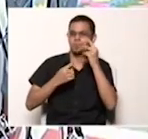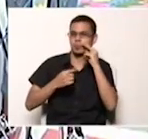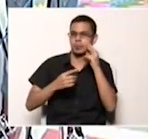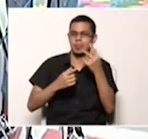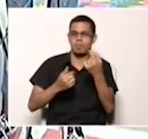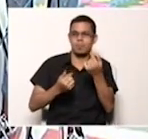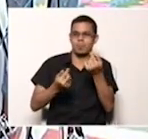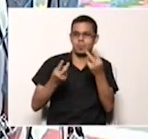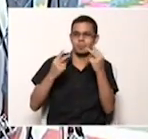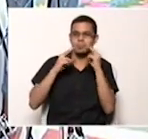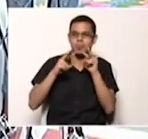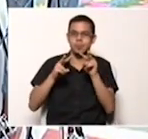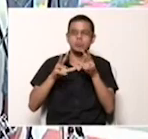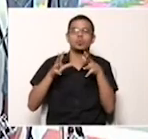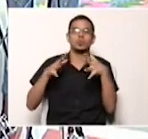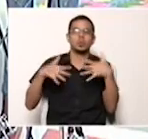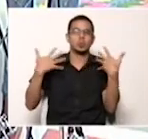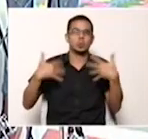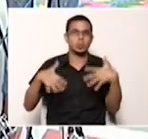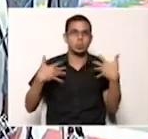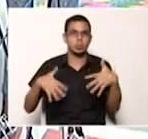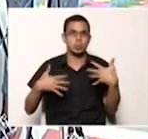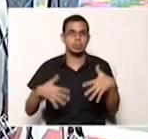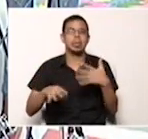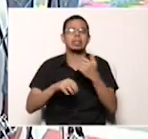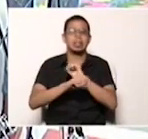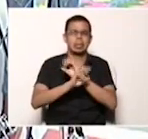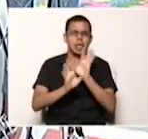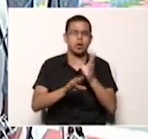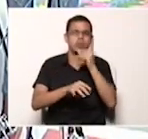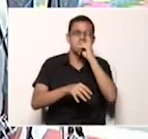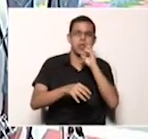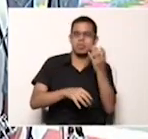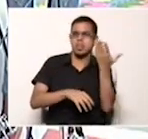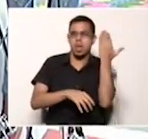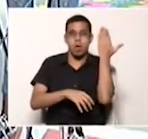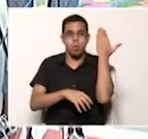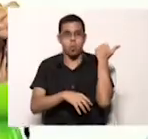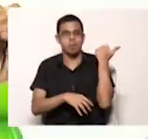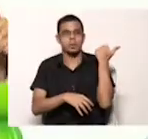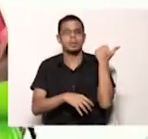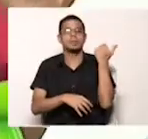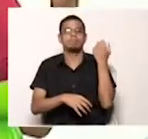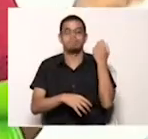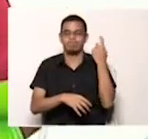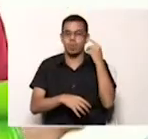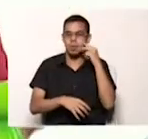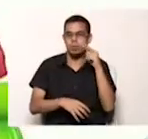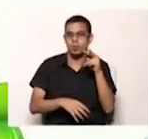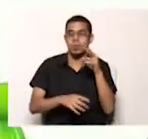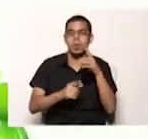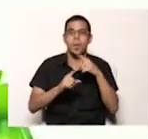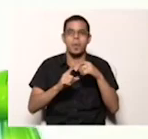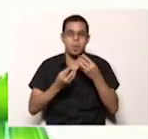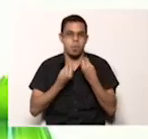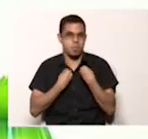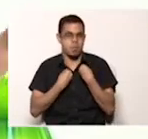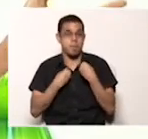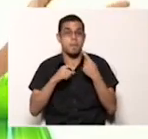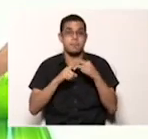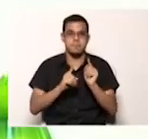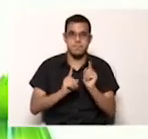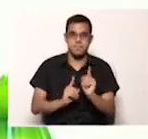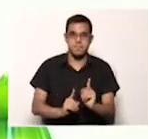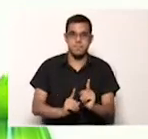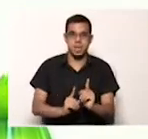que se viene oyendo y tiene unas causas, unas consecuencias y unos fundamentos desde el punto de